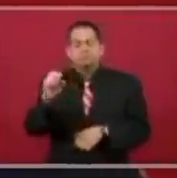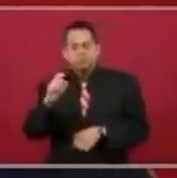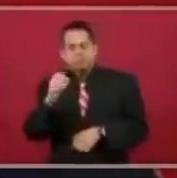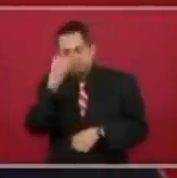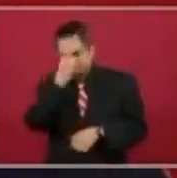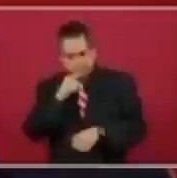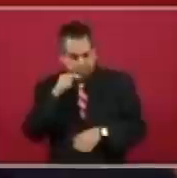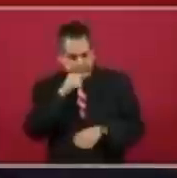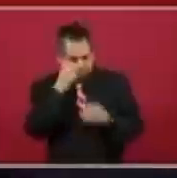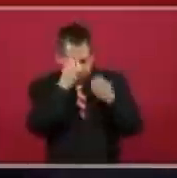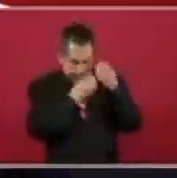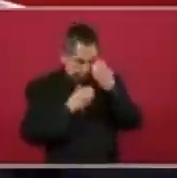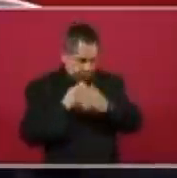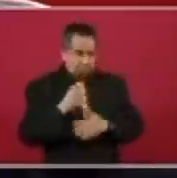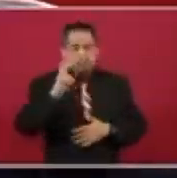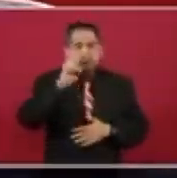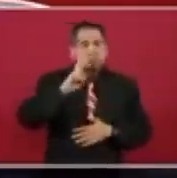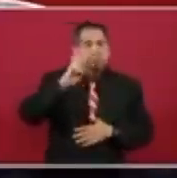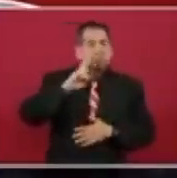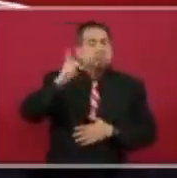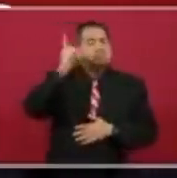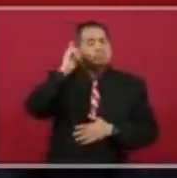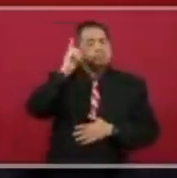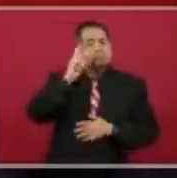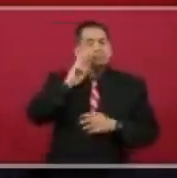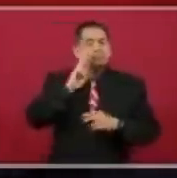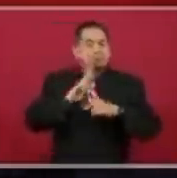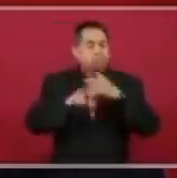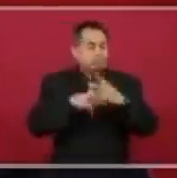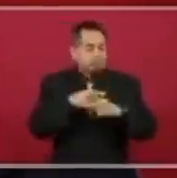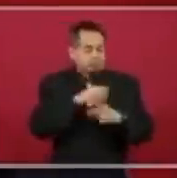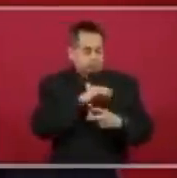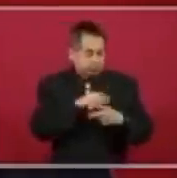con la esperanza de que se vencieran